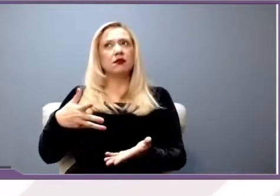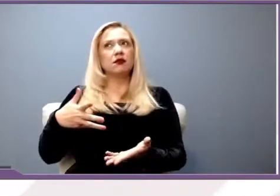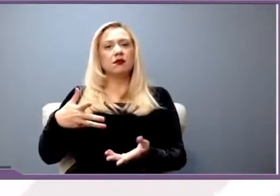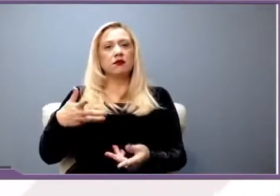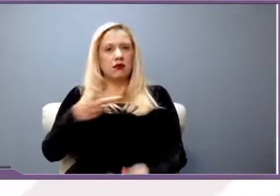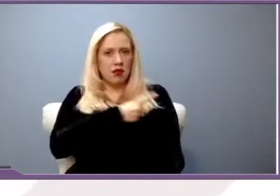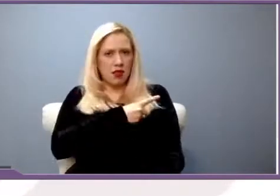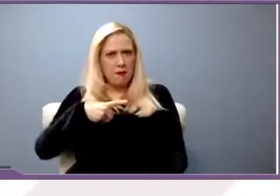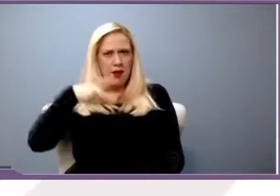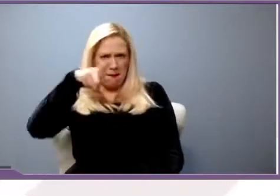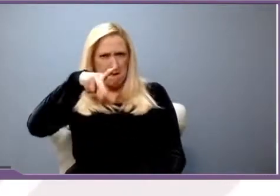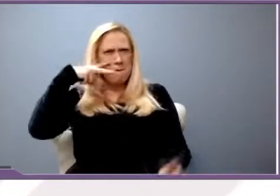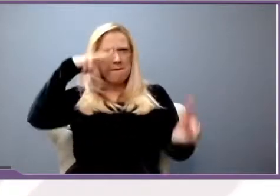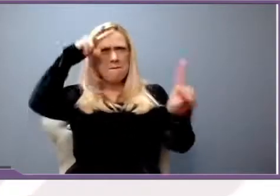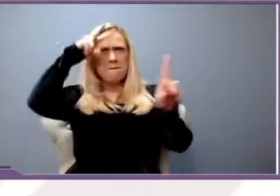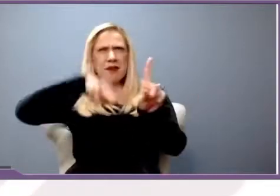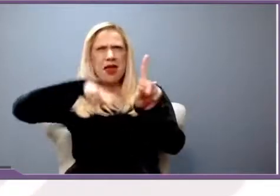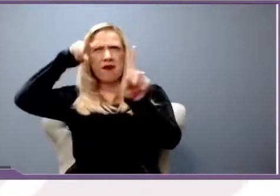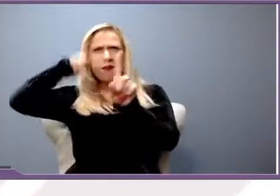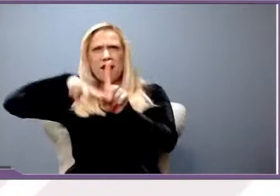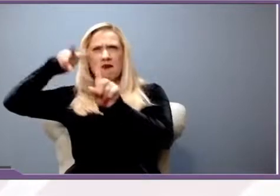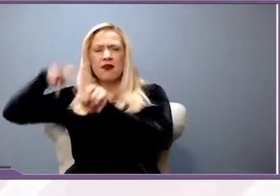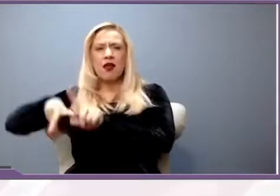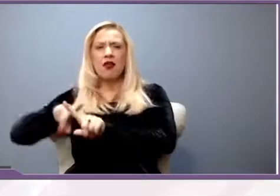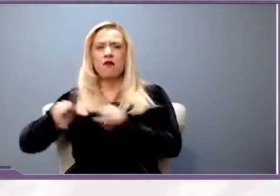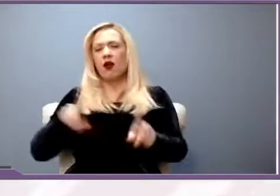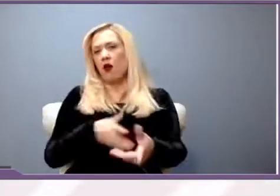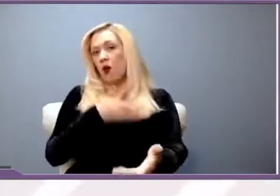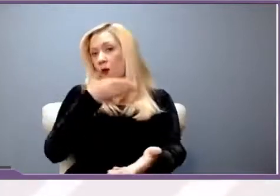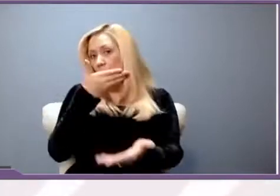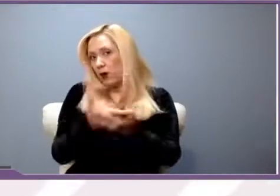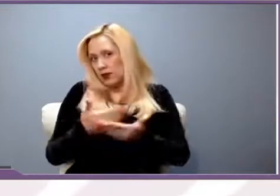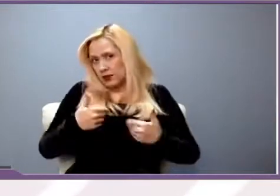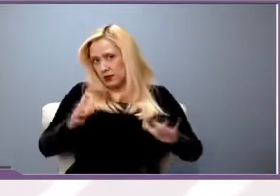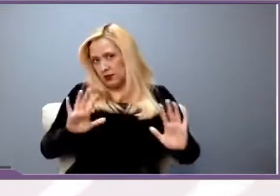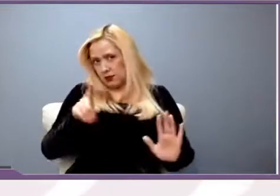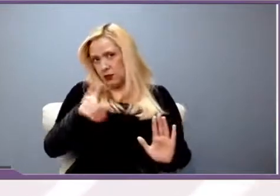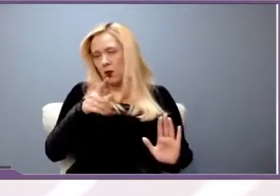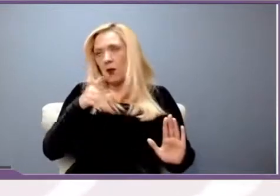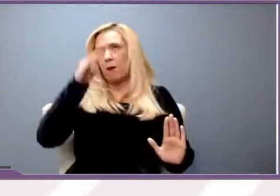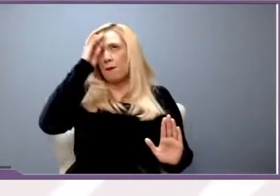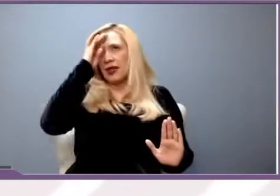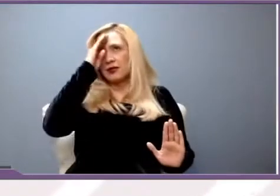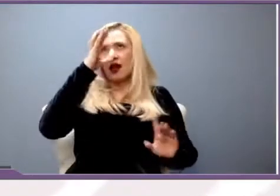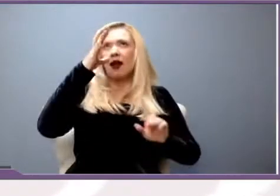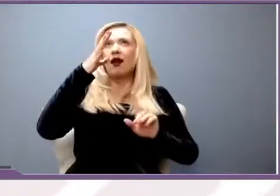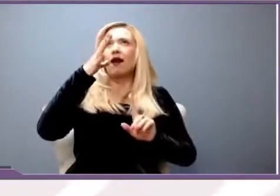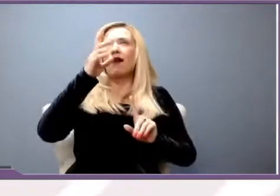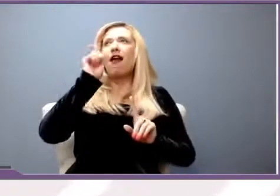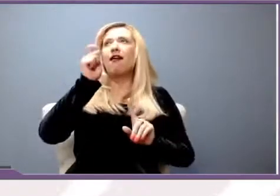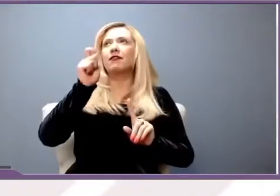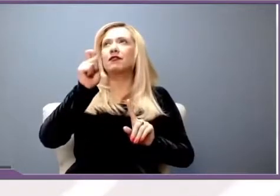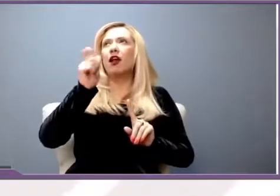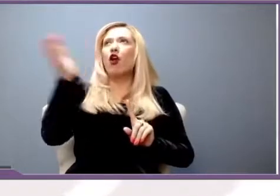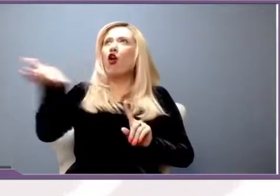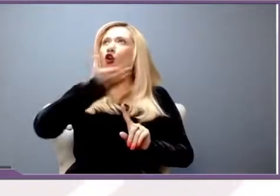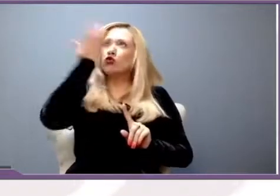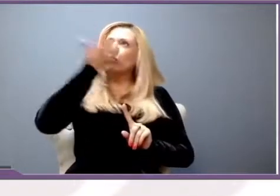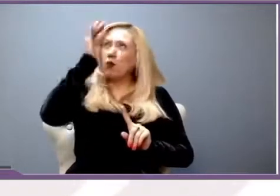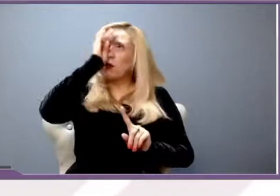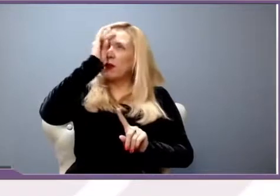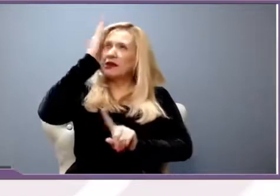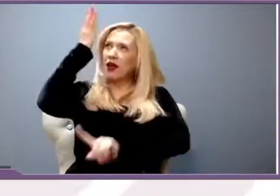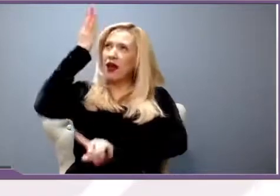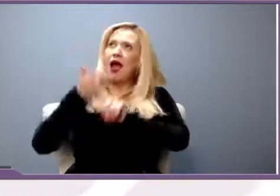más observadoras. Esa es una propuesta, ¿no? Es decir, sacarlo del